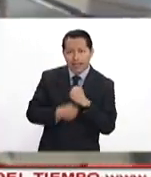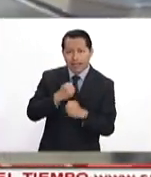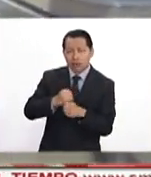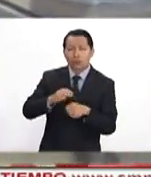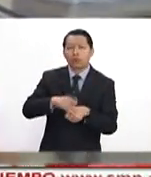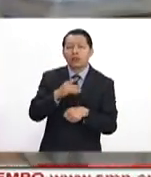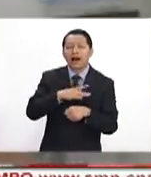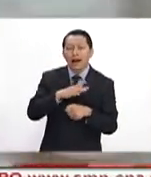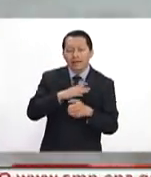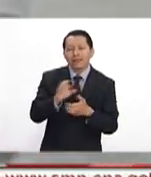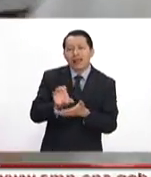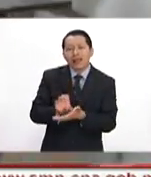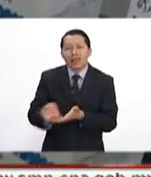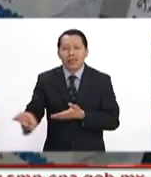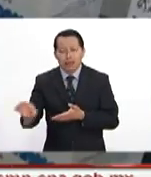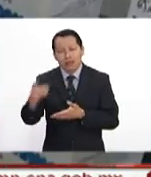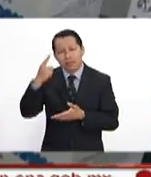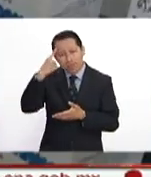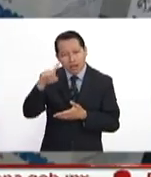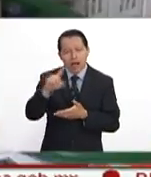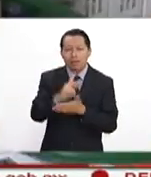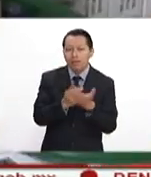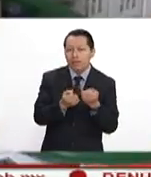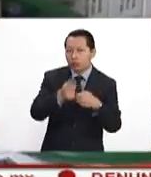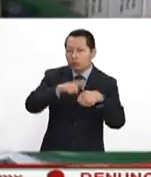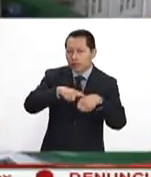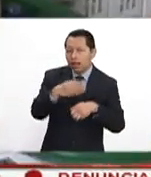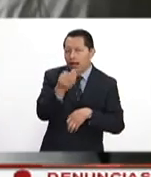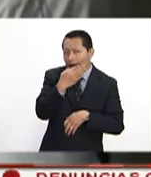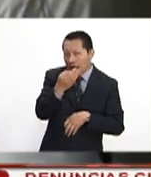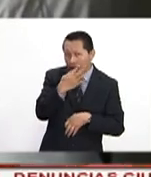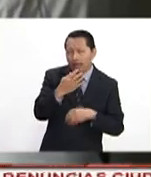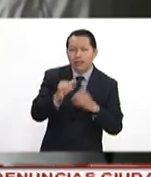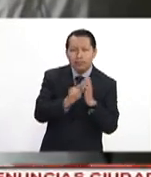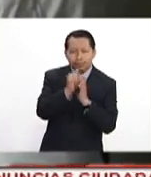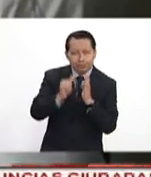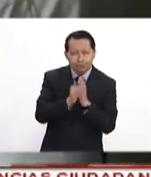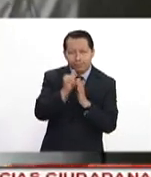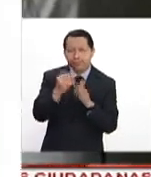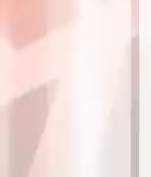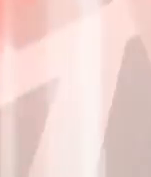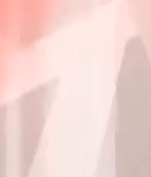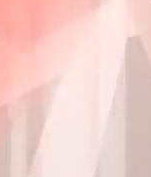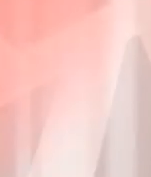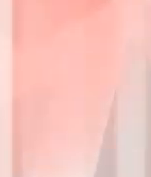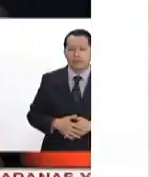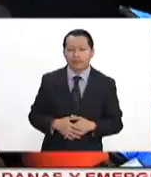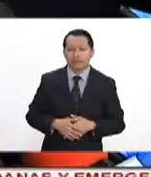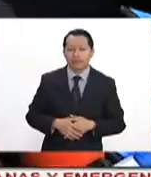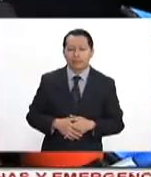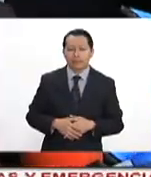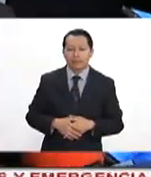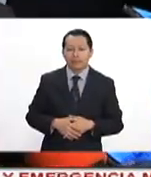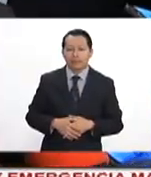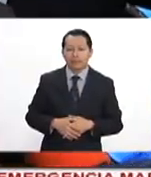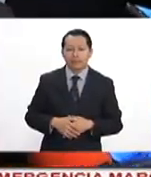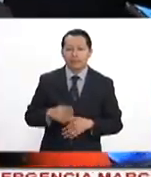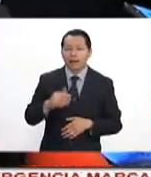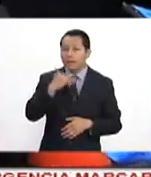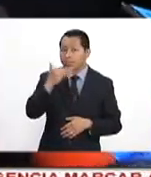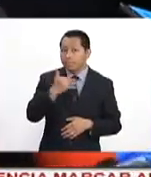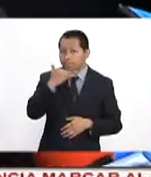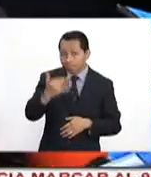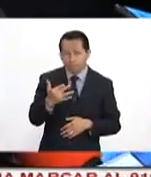desvíos en programas sociales, abasto de medicamentos e infraestructura hospitalaria. Cualquier acto de